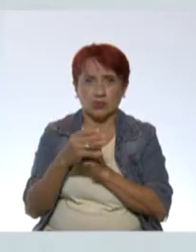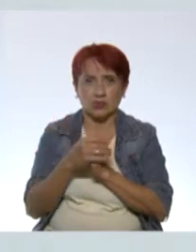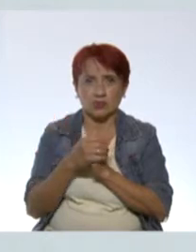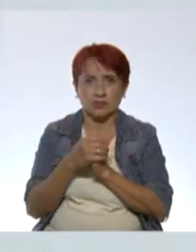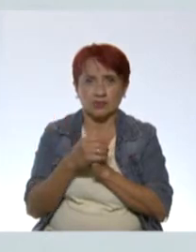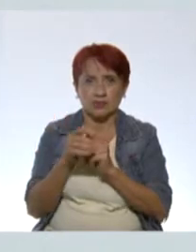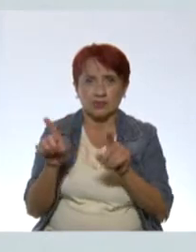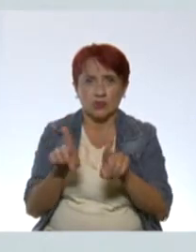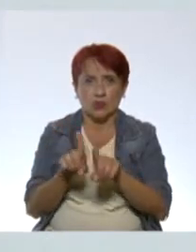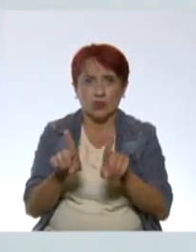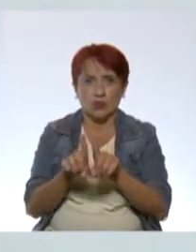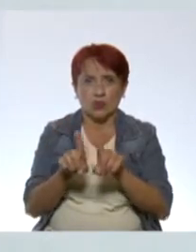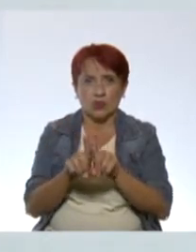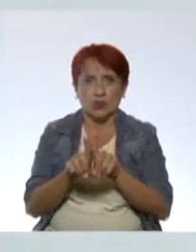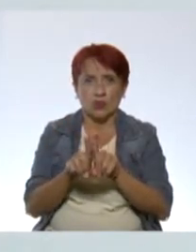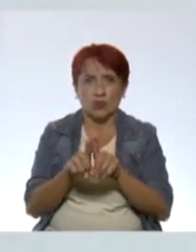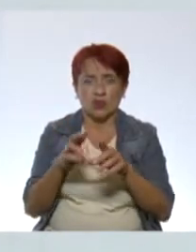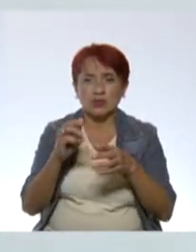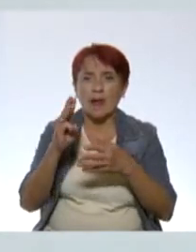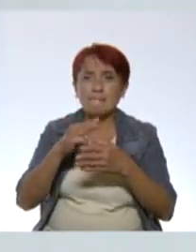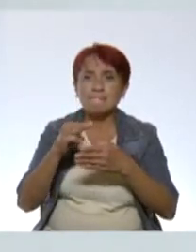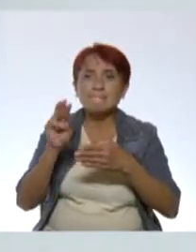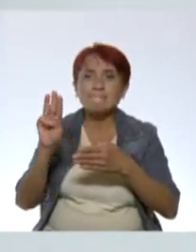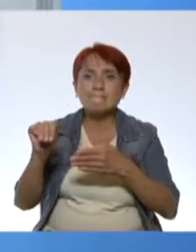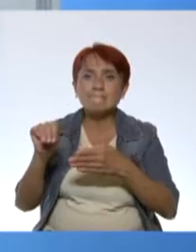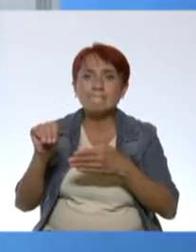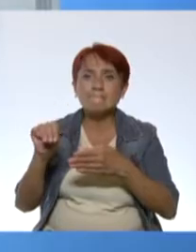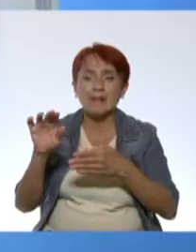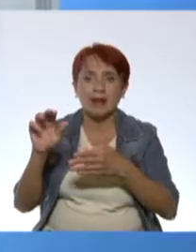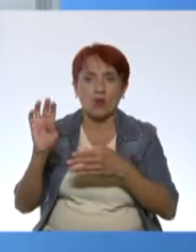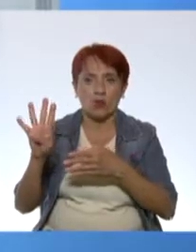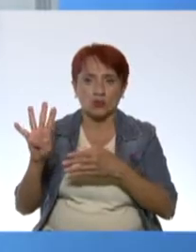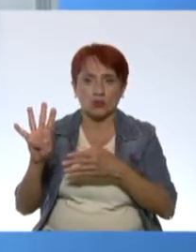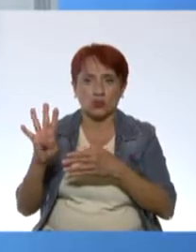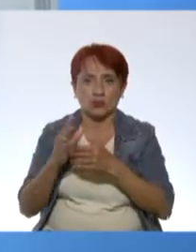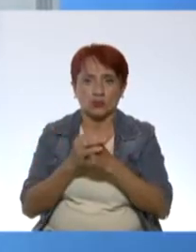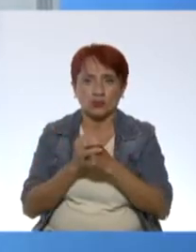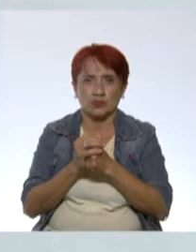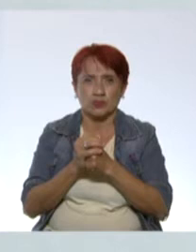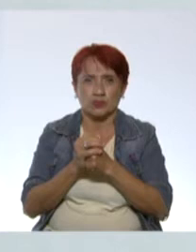5, igual a mi pendiente, que ya sabemos que es 4,